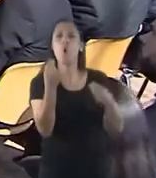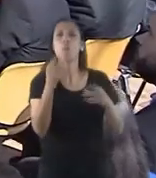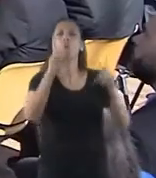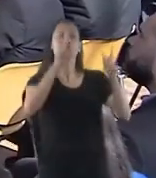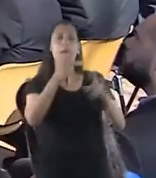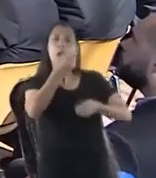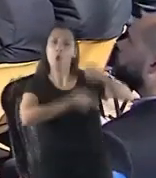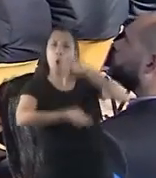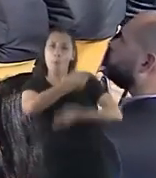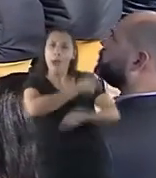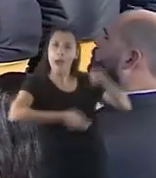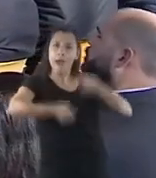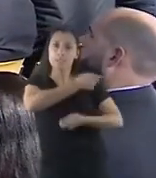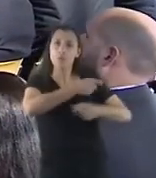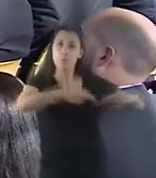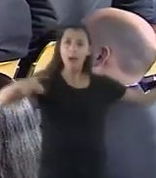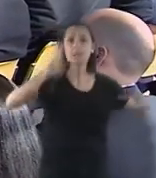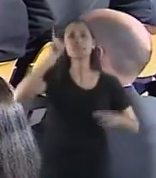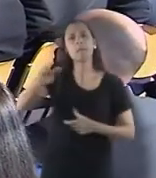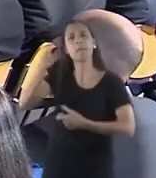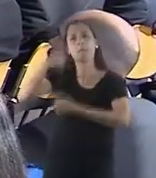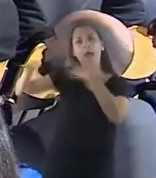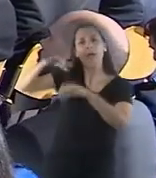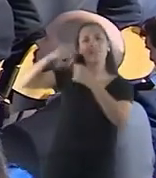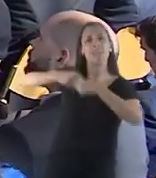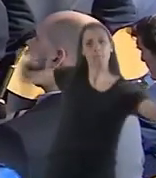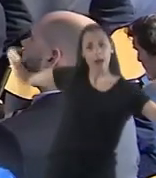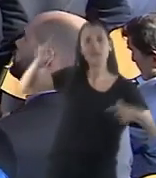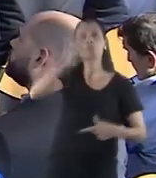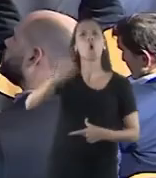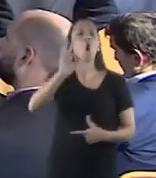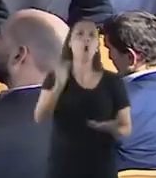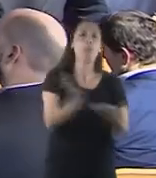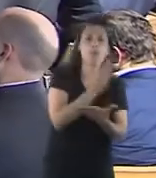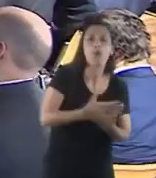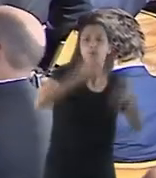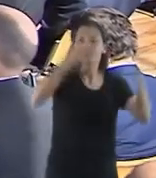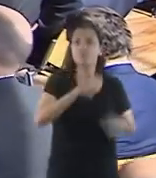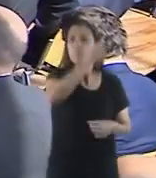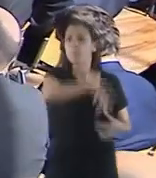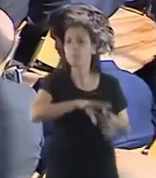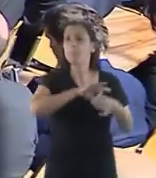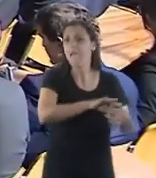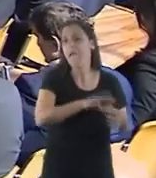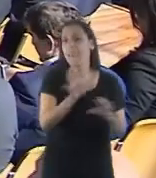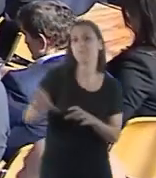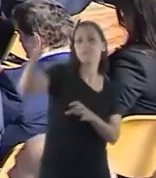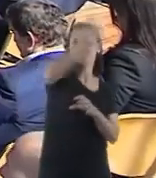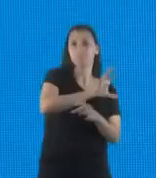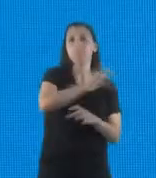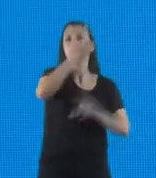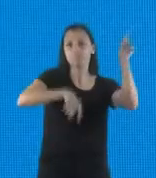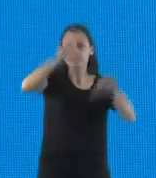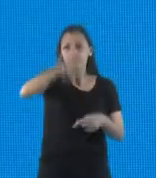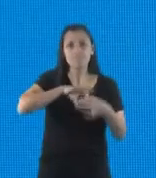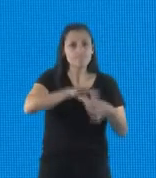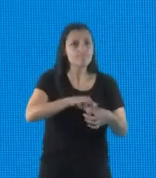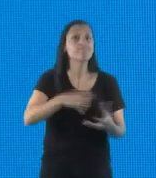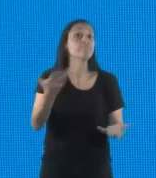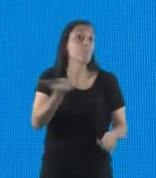comercio y la venta de proteínas o de productos específicos de las economías regionales a partir